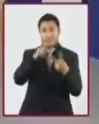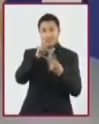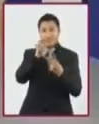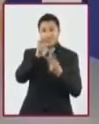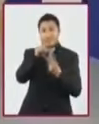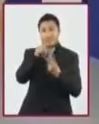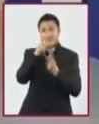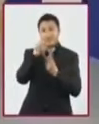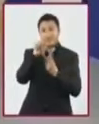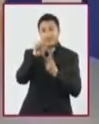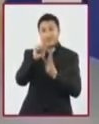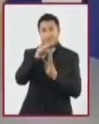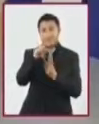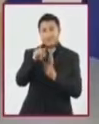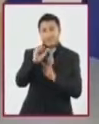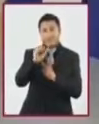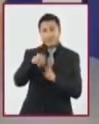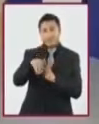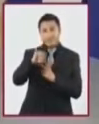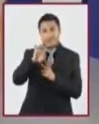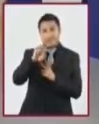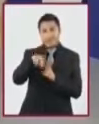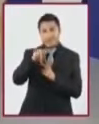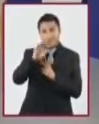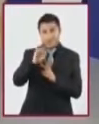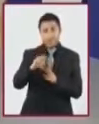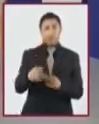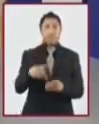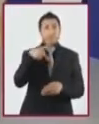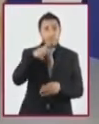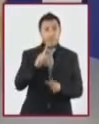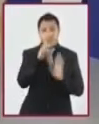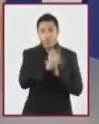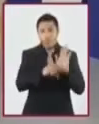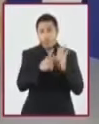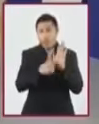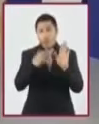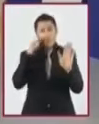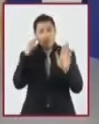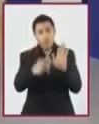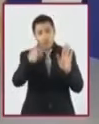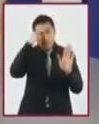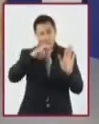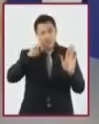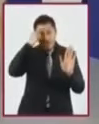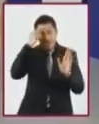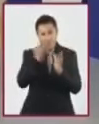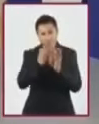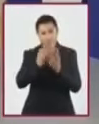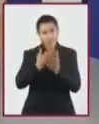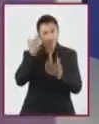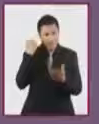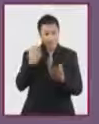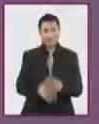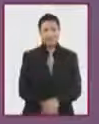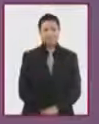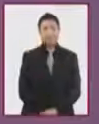el siguiente video para recordar lo aprendido en la sesión anterior? ¡Claro! ¡Corre video!